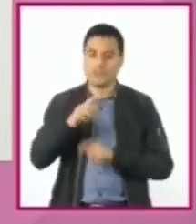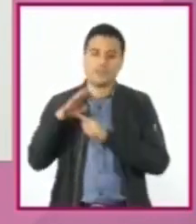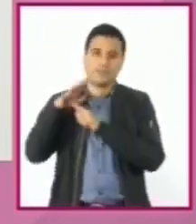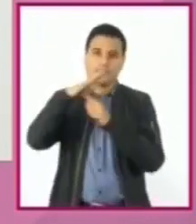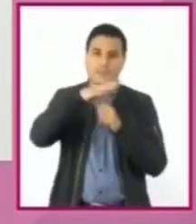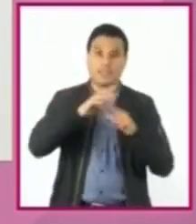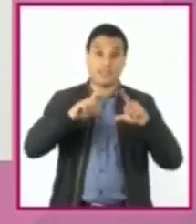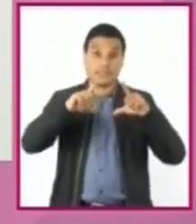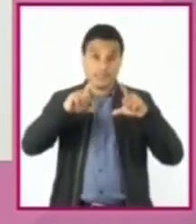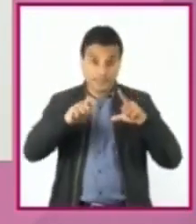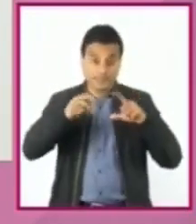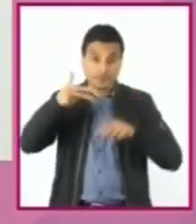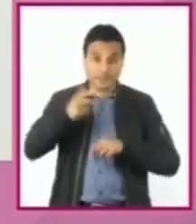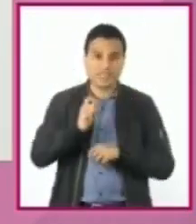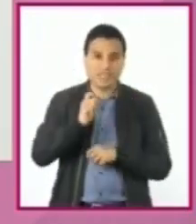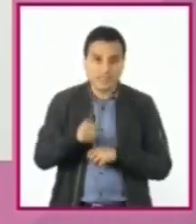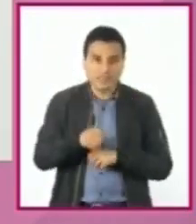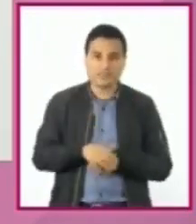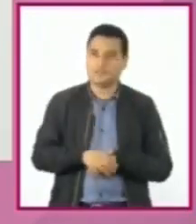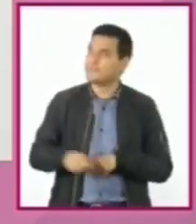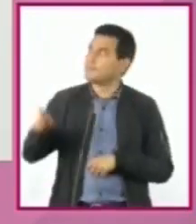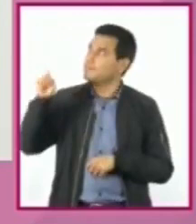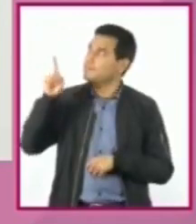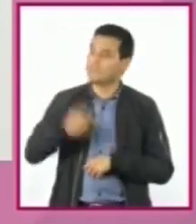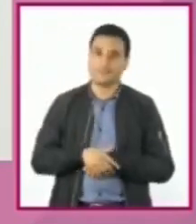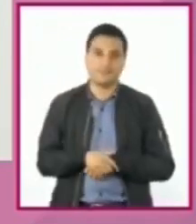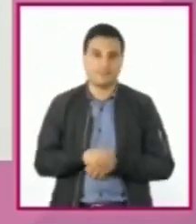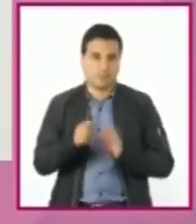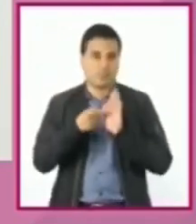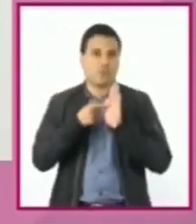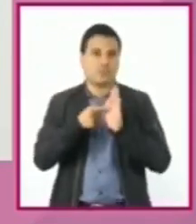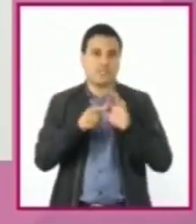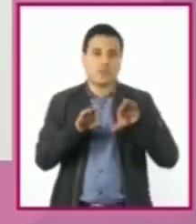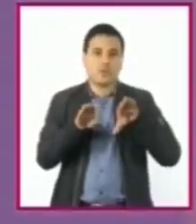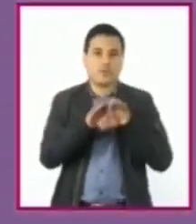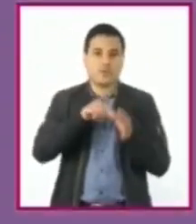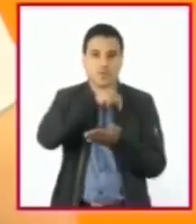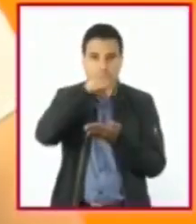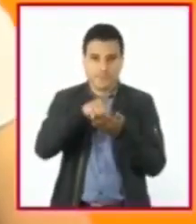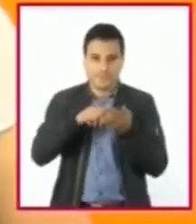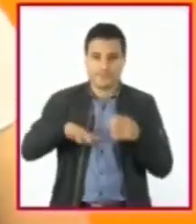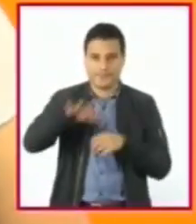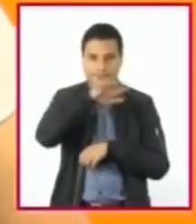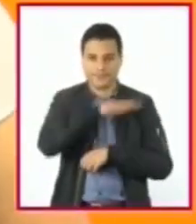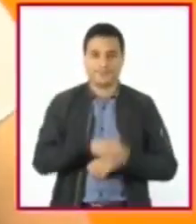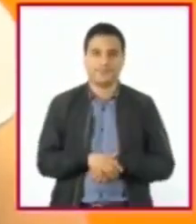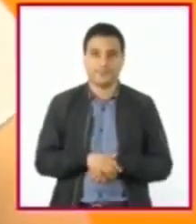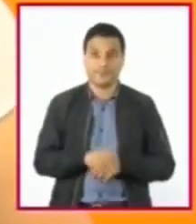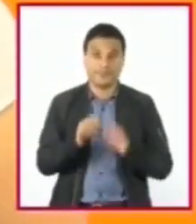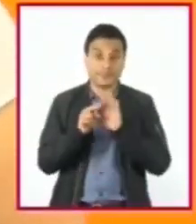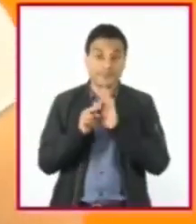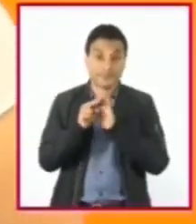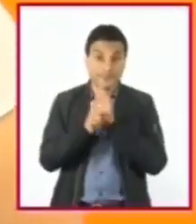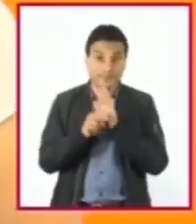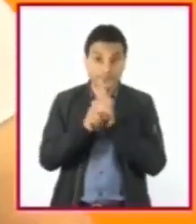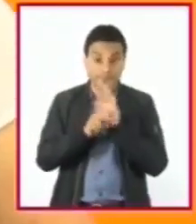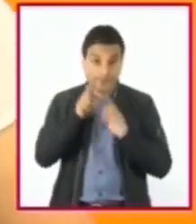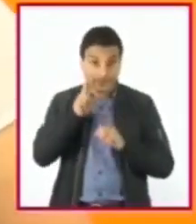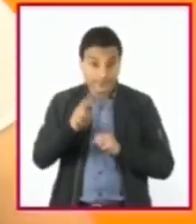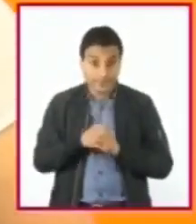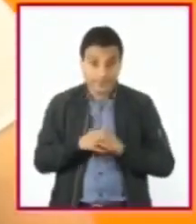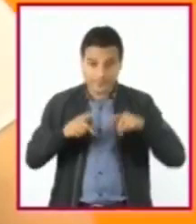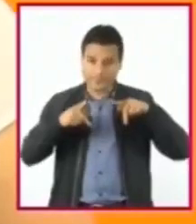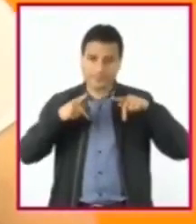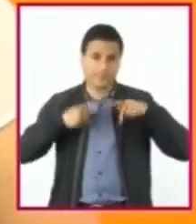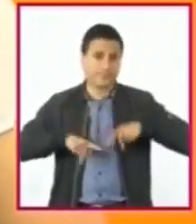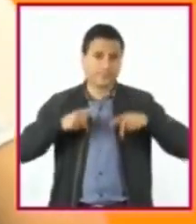de satélite, son representaciones del espacio geográfico. En el video se pudo observar que los